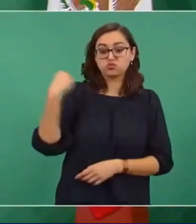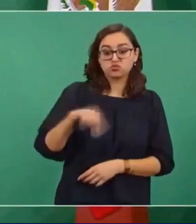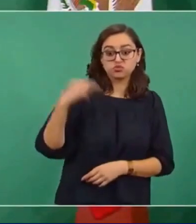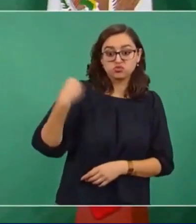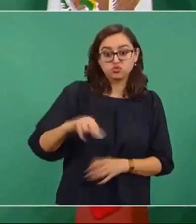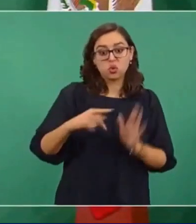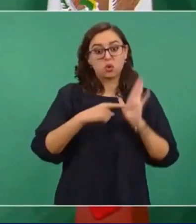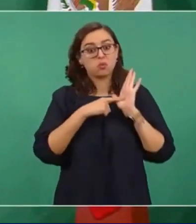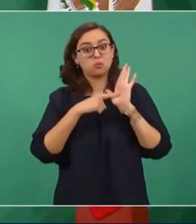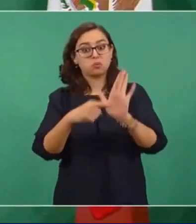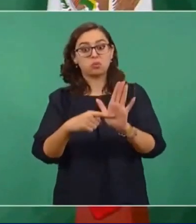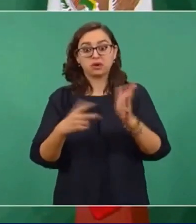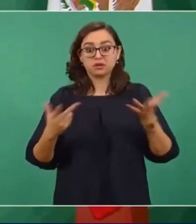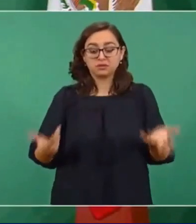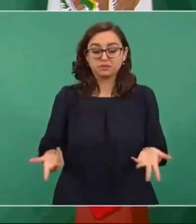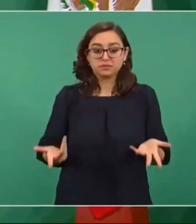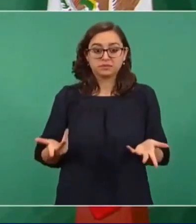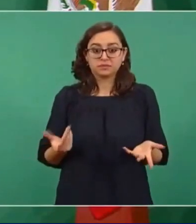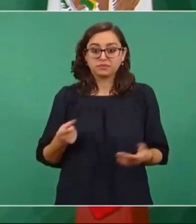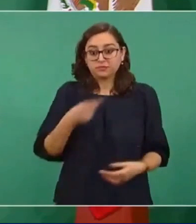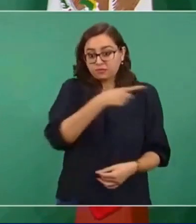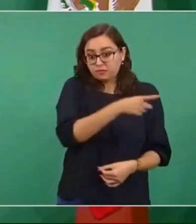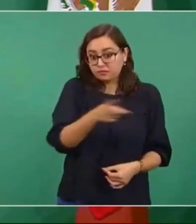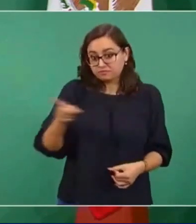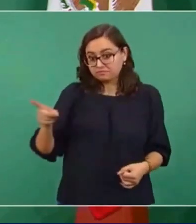te hacen juicios